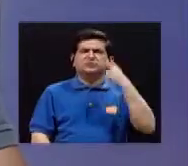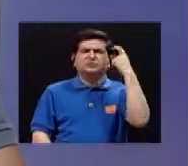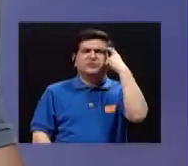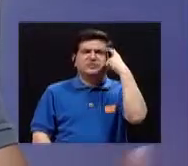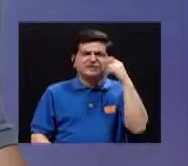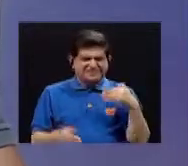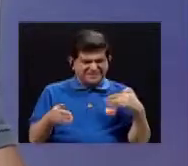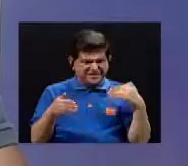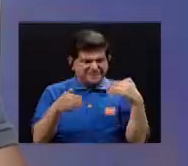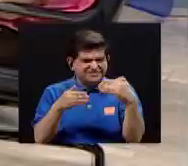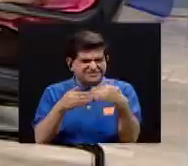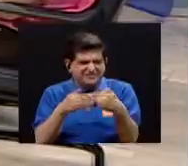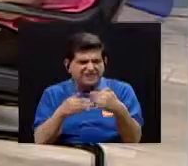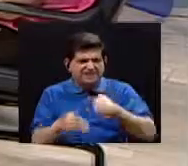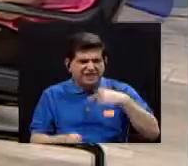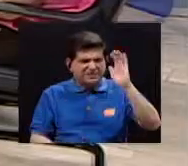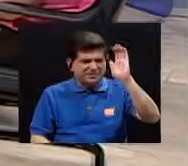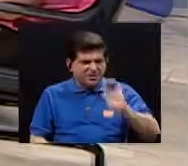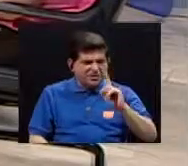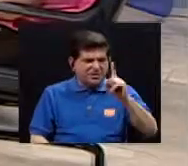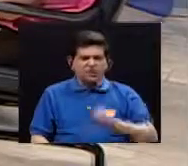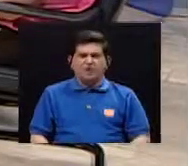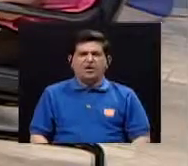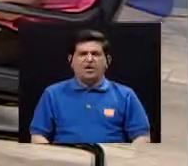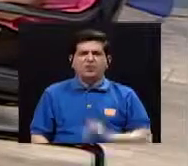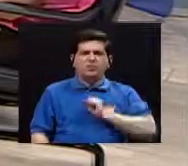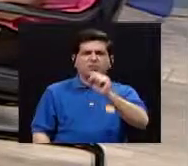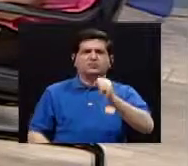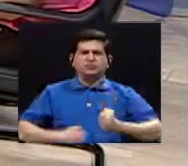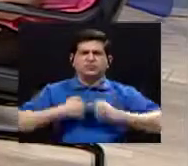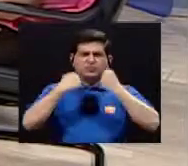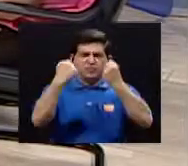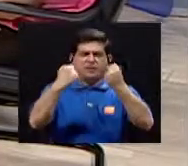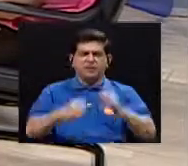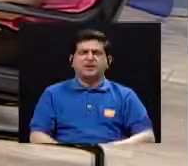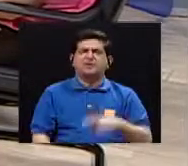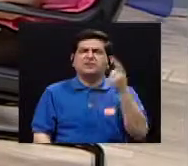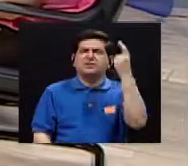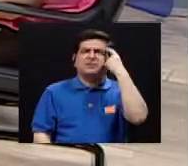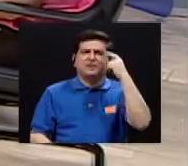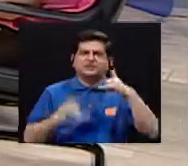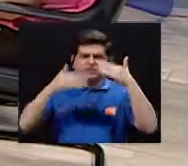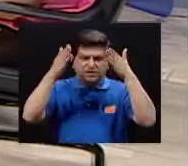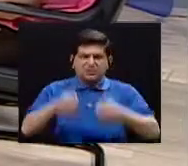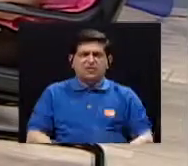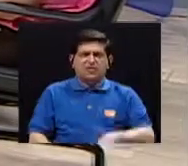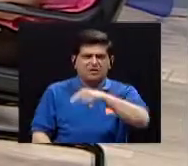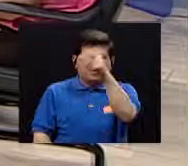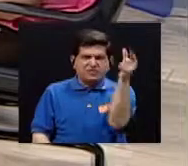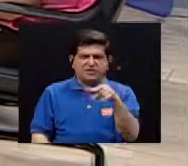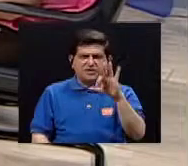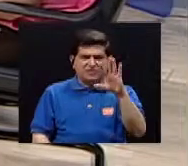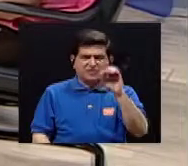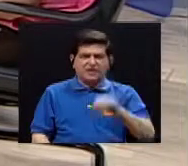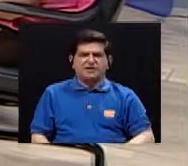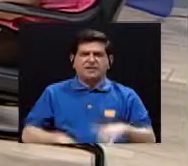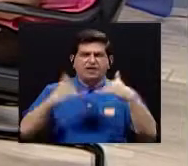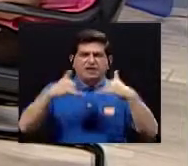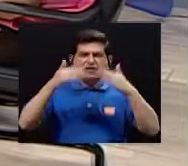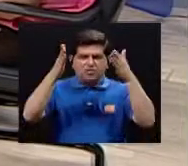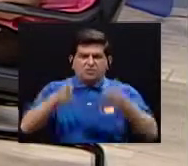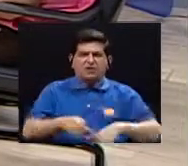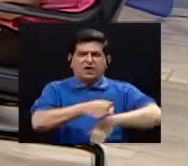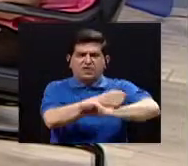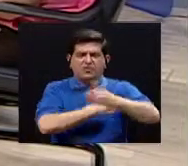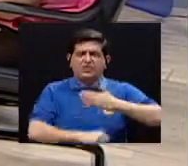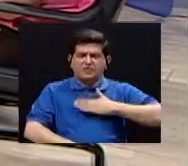y me puse a pensar que era lo más cercano cuando yo era pequeño a un superhéroe me salto a la cabeza los lugares de italia 90 y los jugadores de fútbol